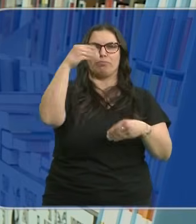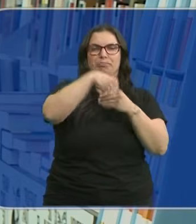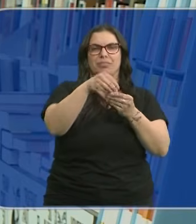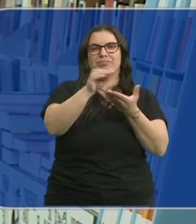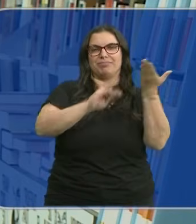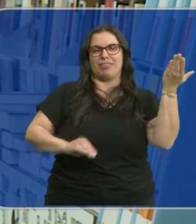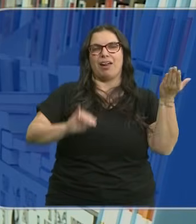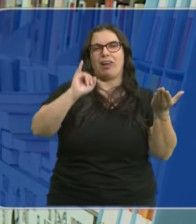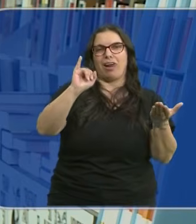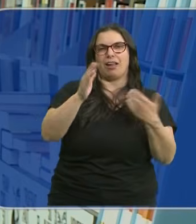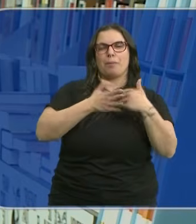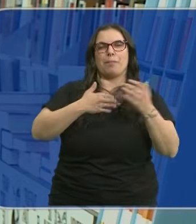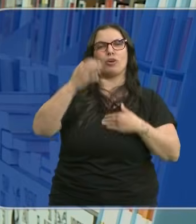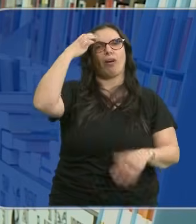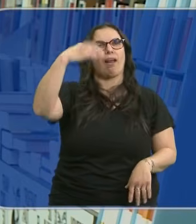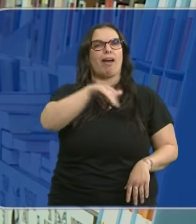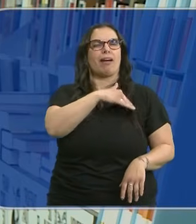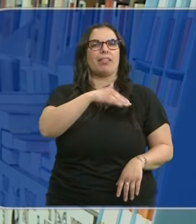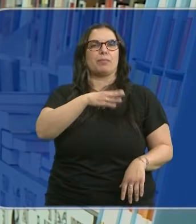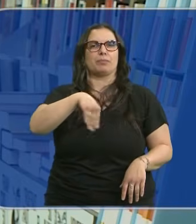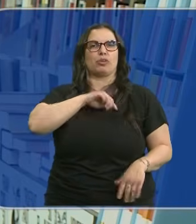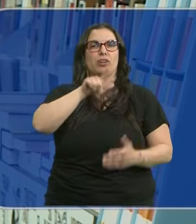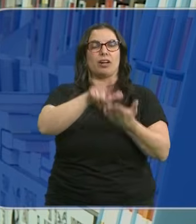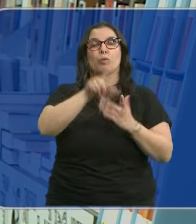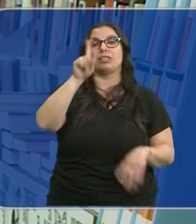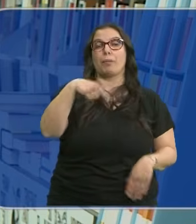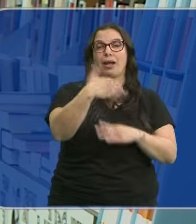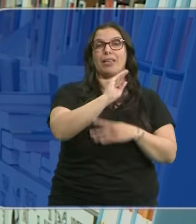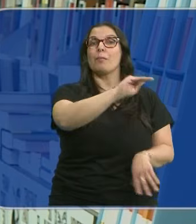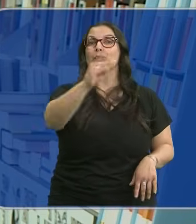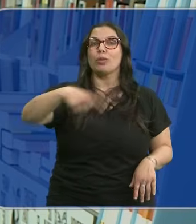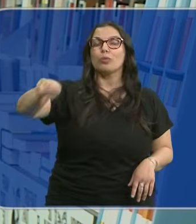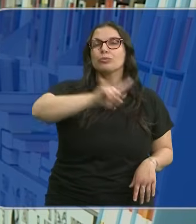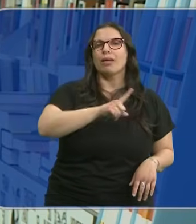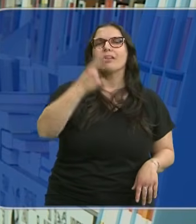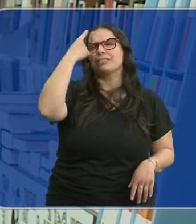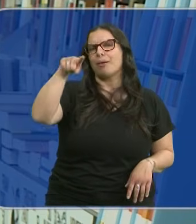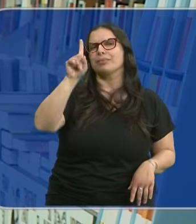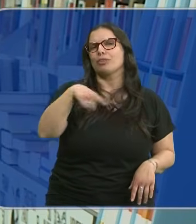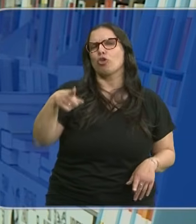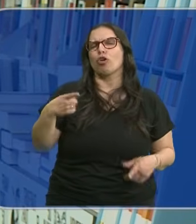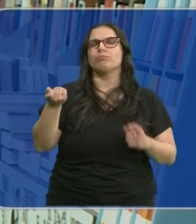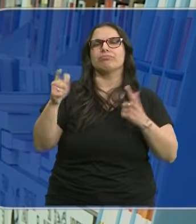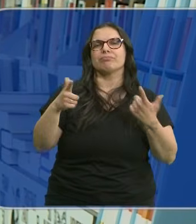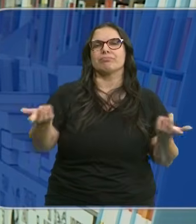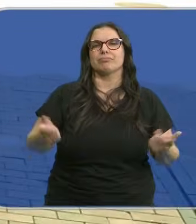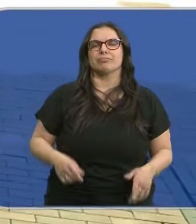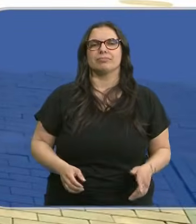diccionario de la Real Academia Española. También les hemos preguntado a ustedes en la calle a ver cuáles se saben.